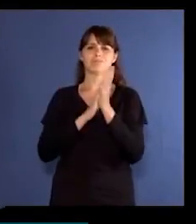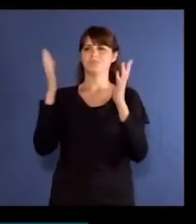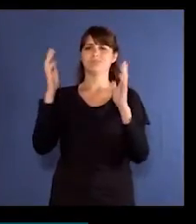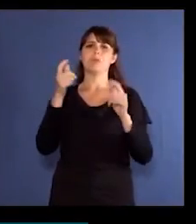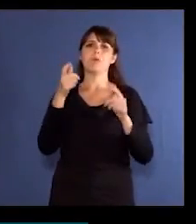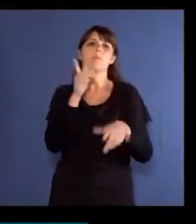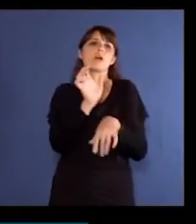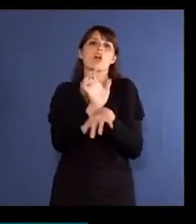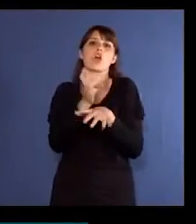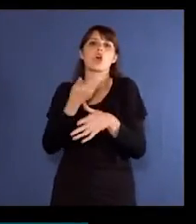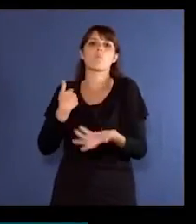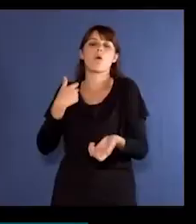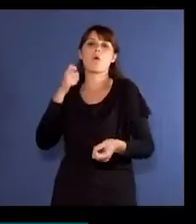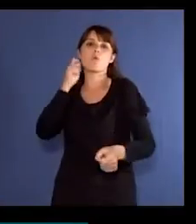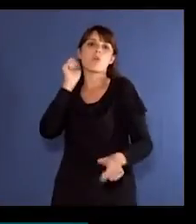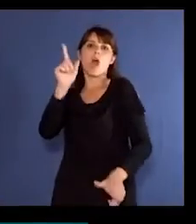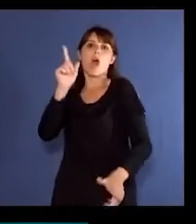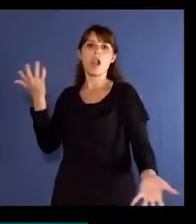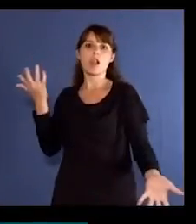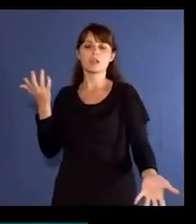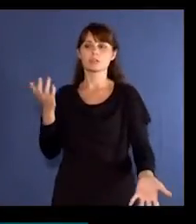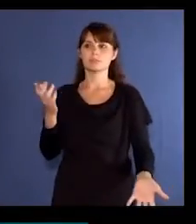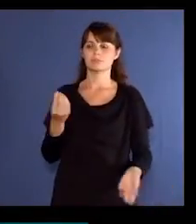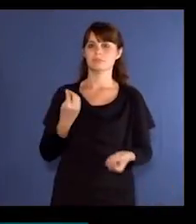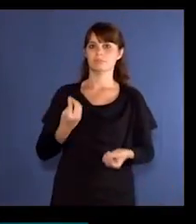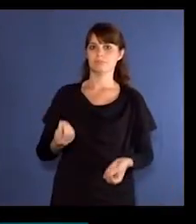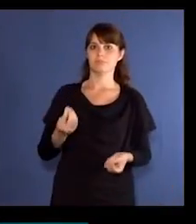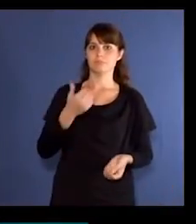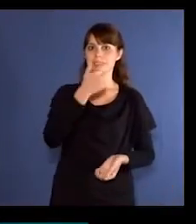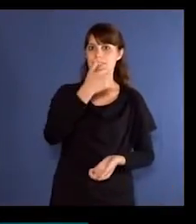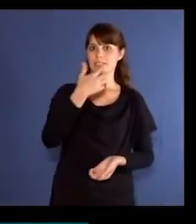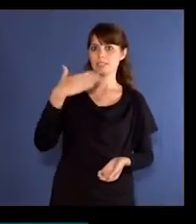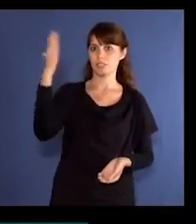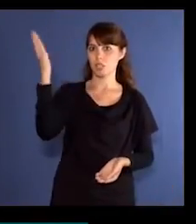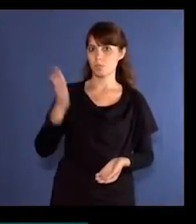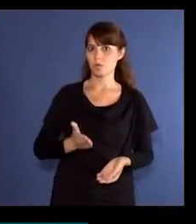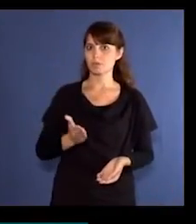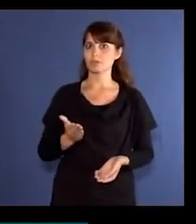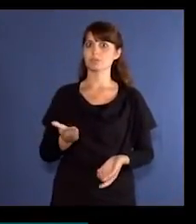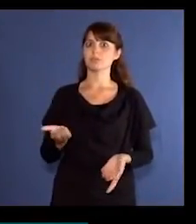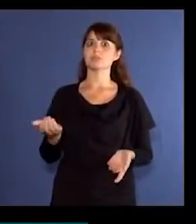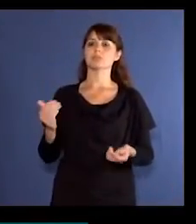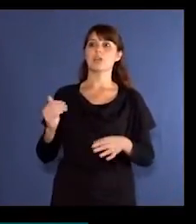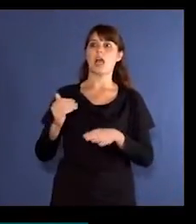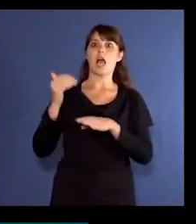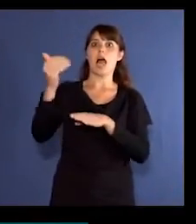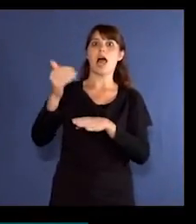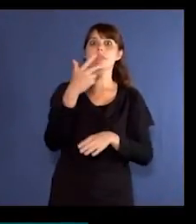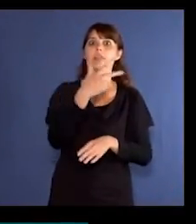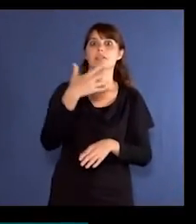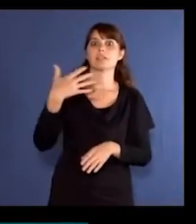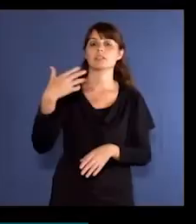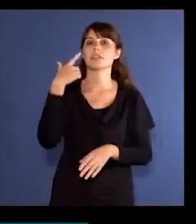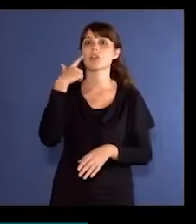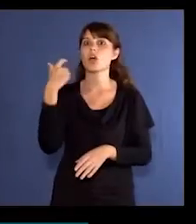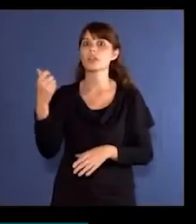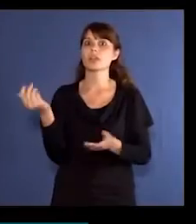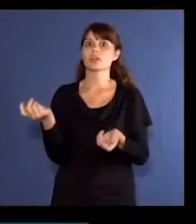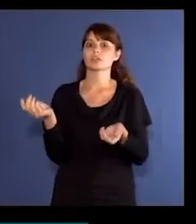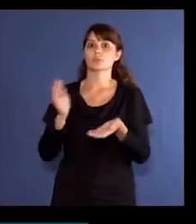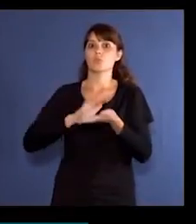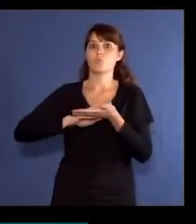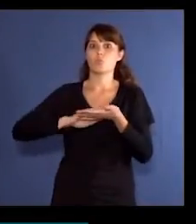gol, como si se hubiera logrado una gran cosa, en un 65% están a 35 días la nueva